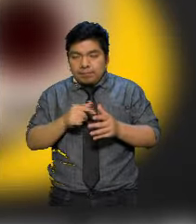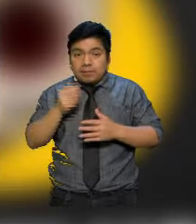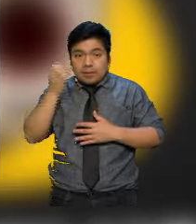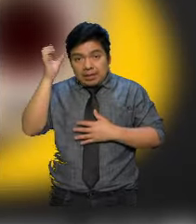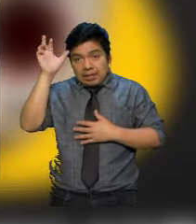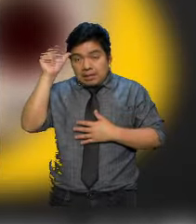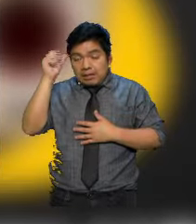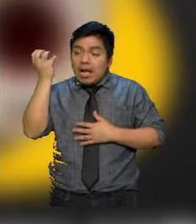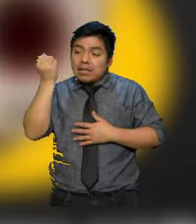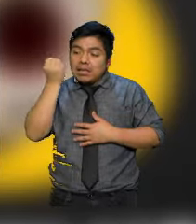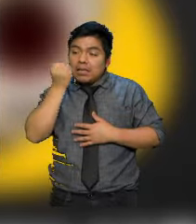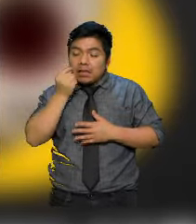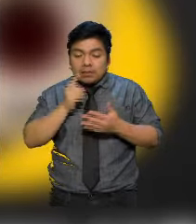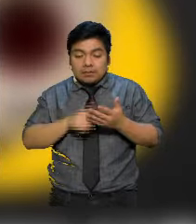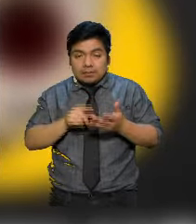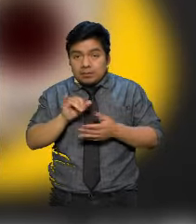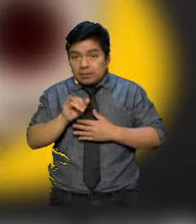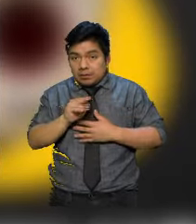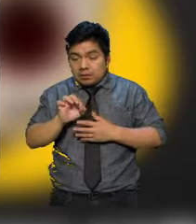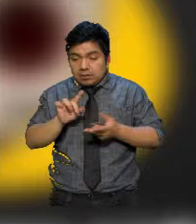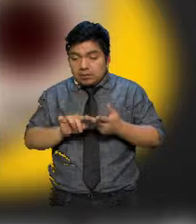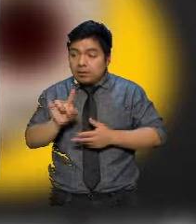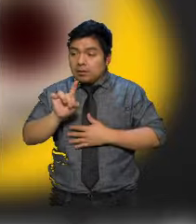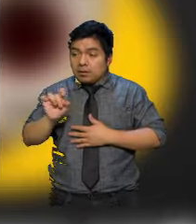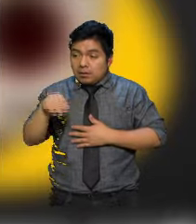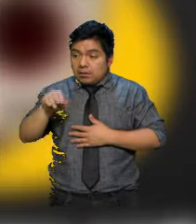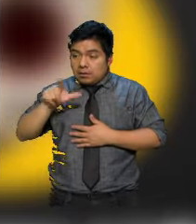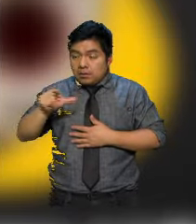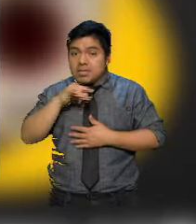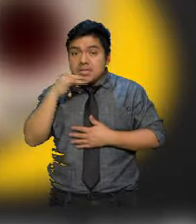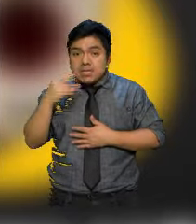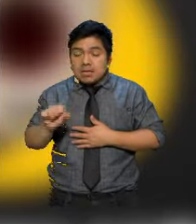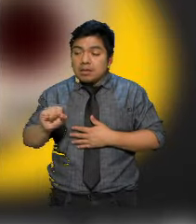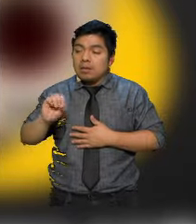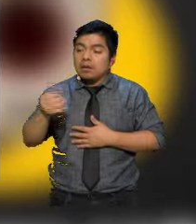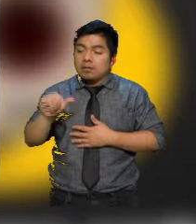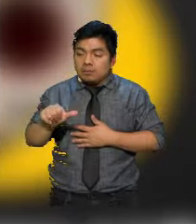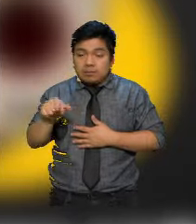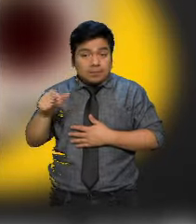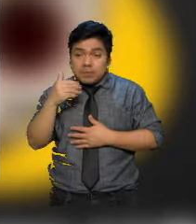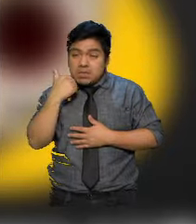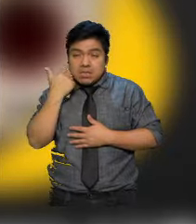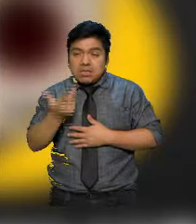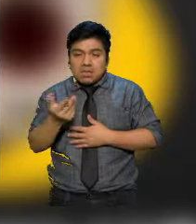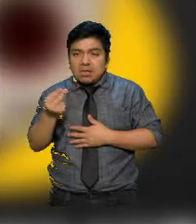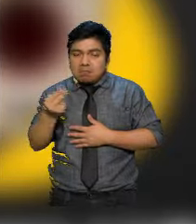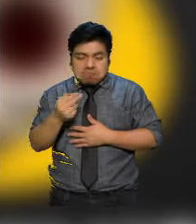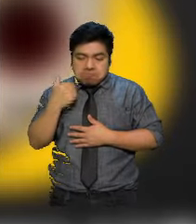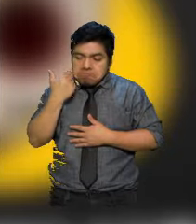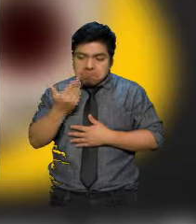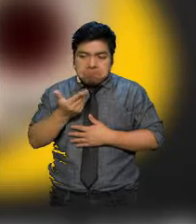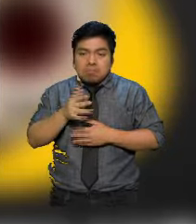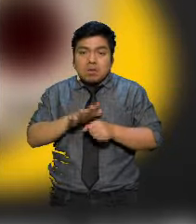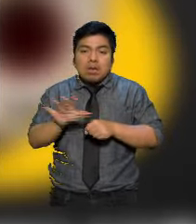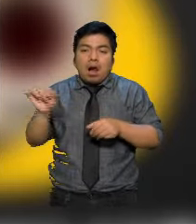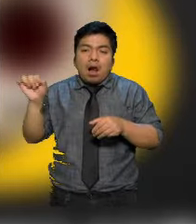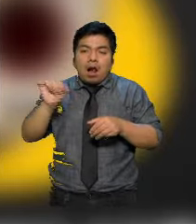cebolla. Una pieza de jengibre. 100 mililitros de salsa de soya. Y la cantidad que usted necesite, le guste, de